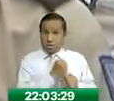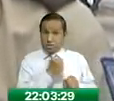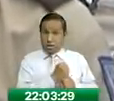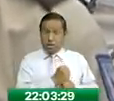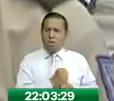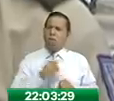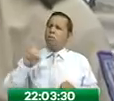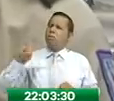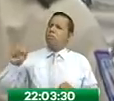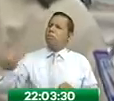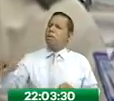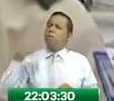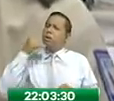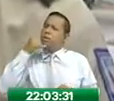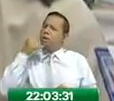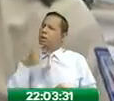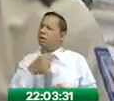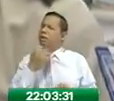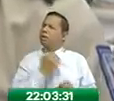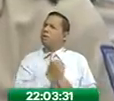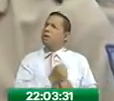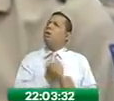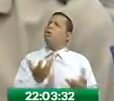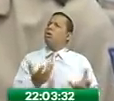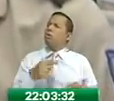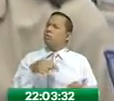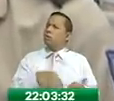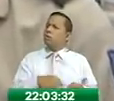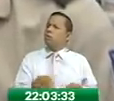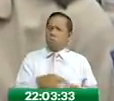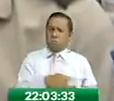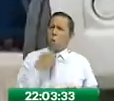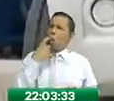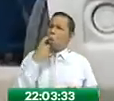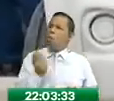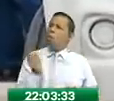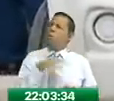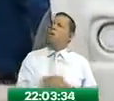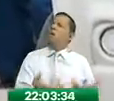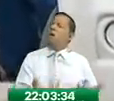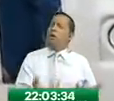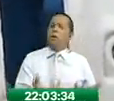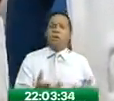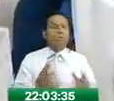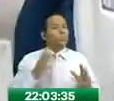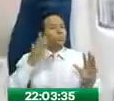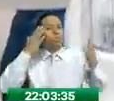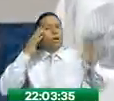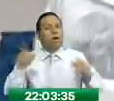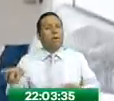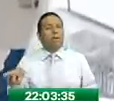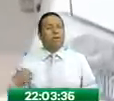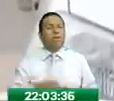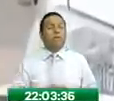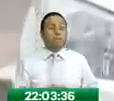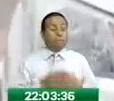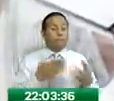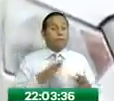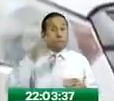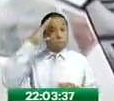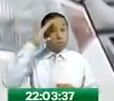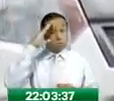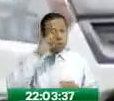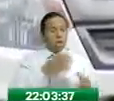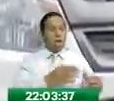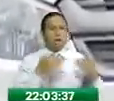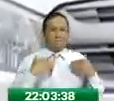el punto de ellos no tienen puesto de servicio aquí en esta jurisdicción. El cadáver fue retirado por personal de criminalística. Los